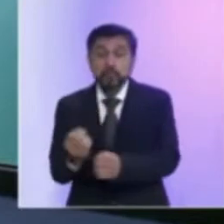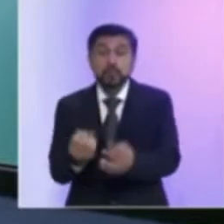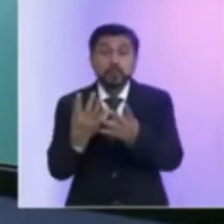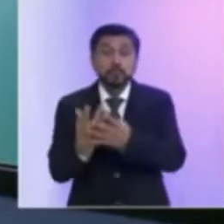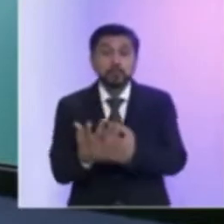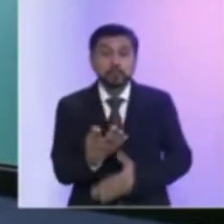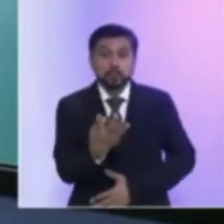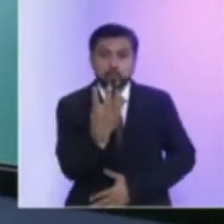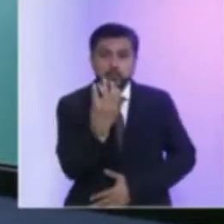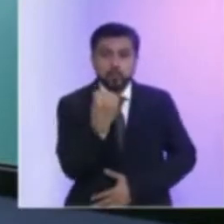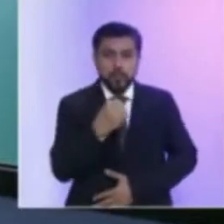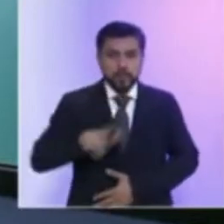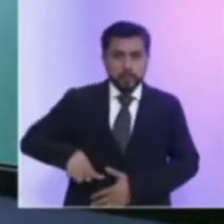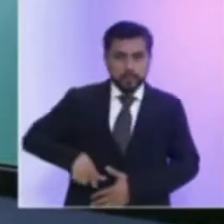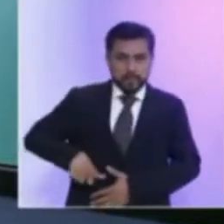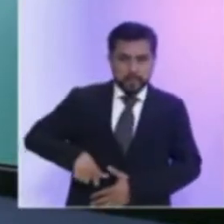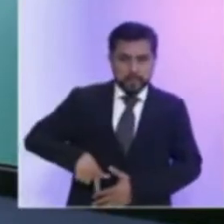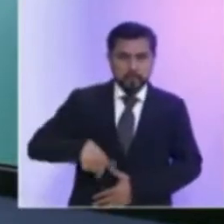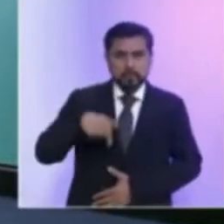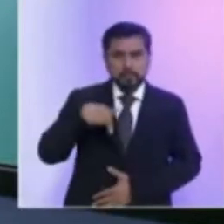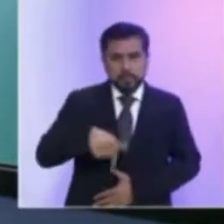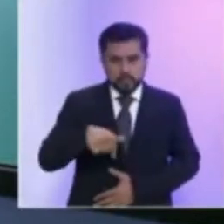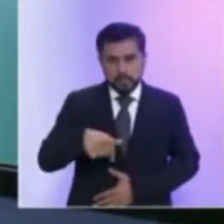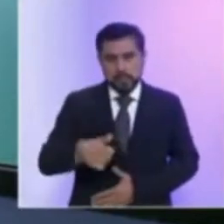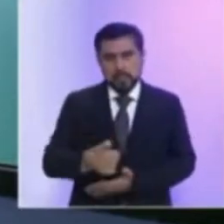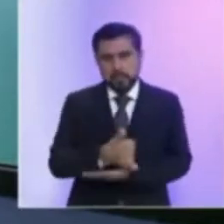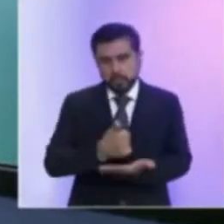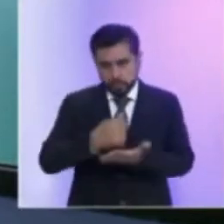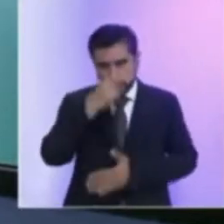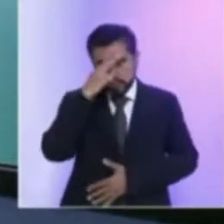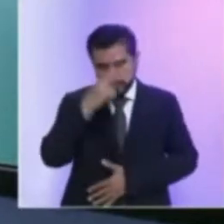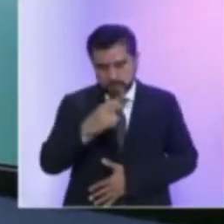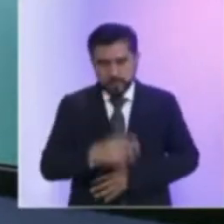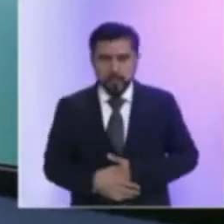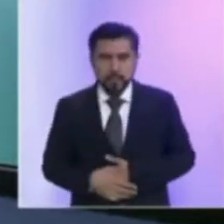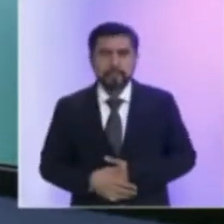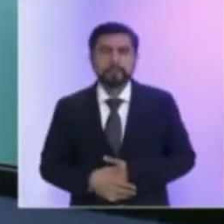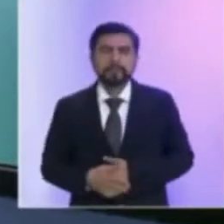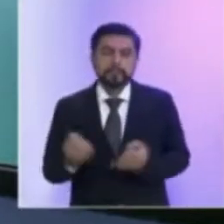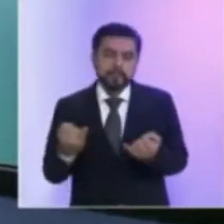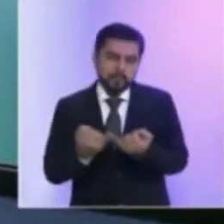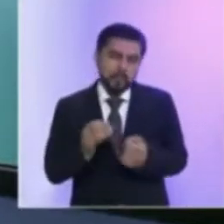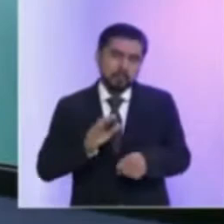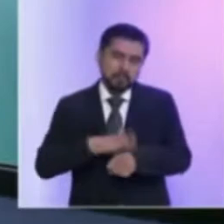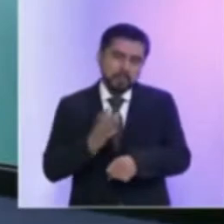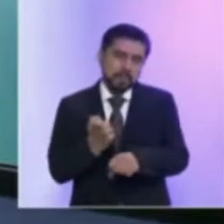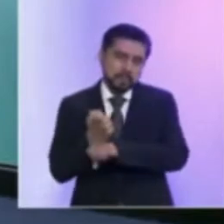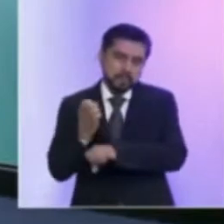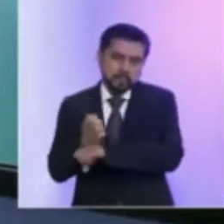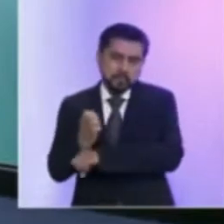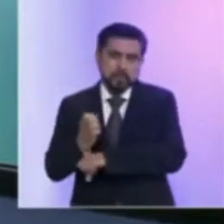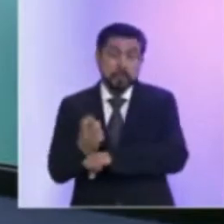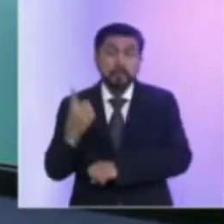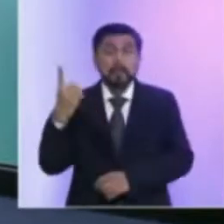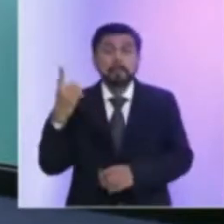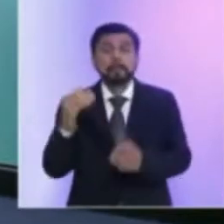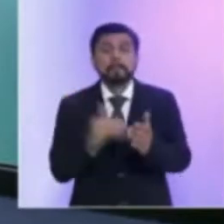9 gubernaturas, entre ellas la jefatura de gobierno de la Ciudad de México. Se eligieron también